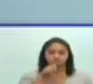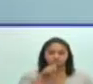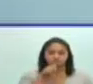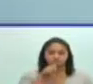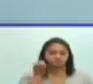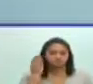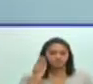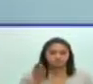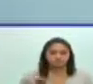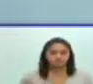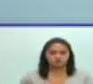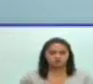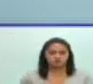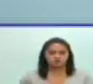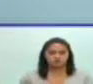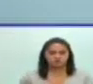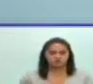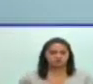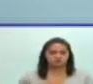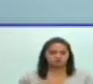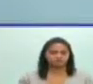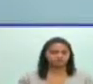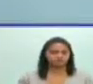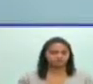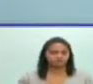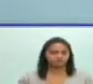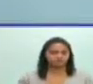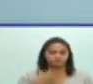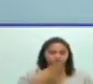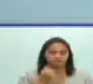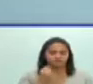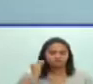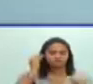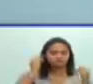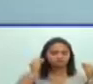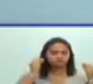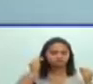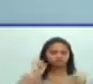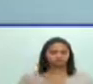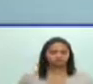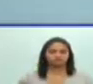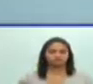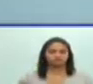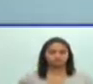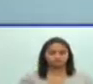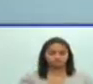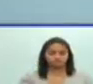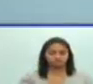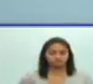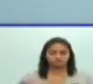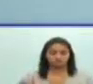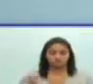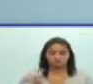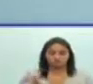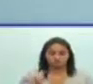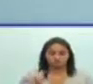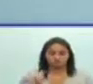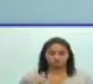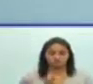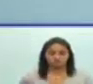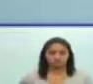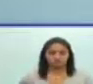de forma mecánica, sino que requiere siempre de un buen análisis. Y vamos a estar trabajando con una de las categorías o clases de